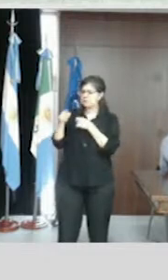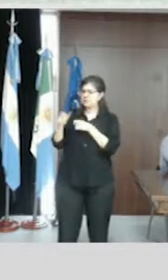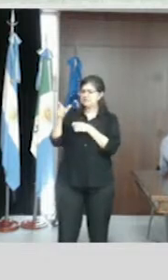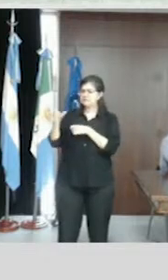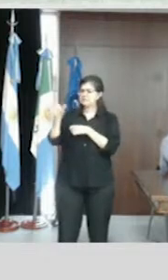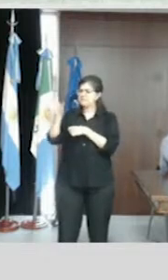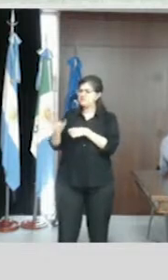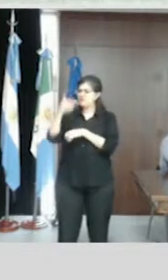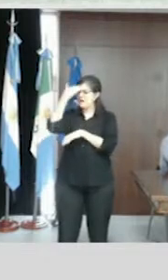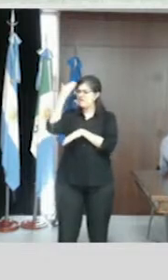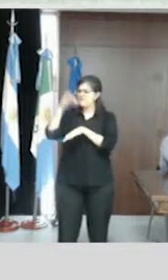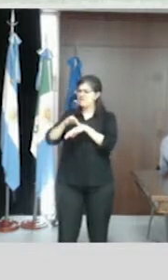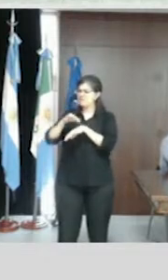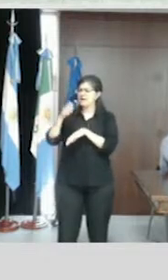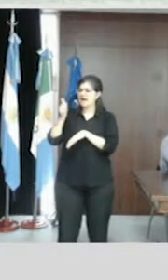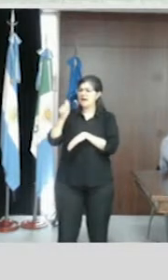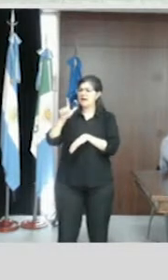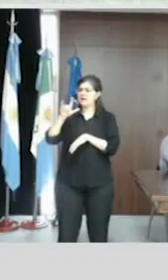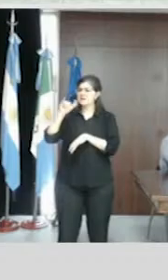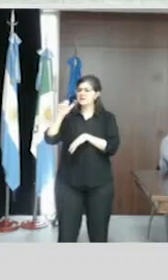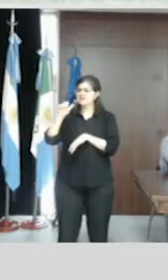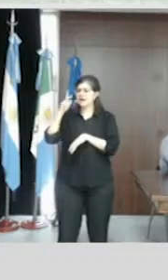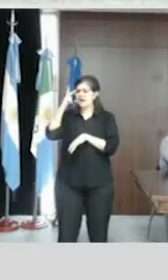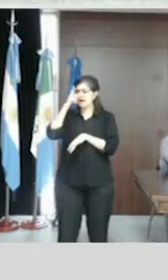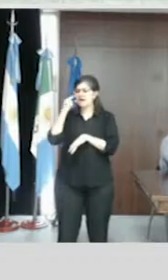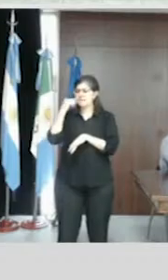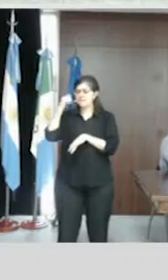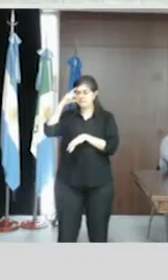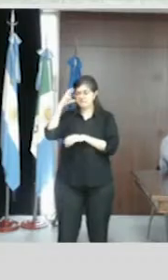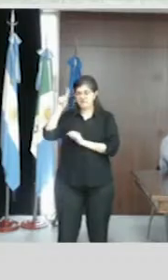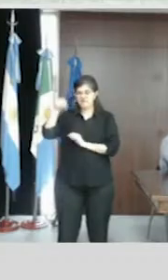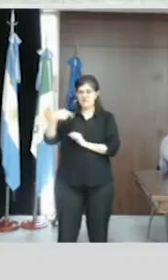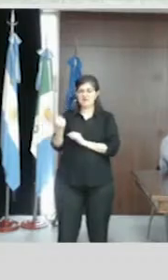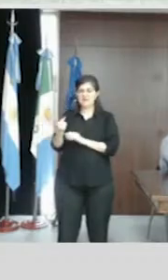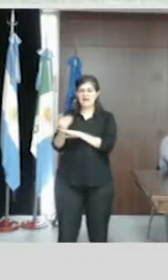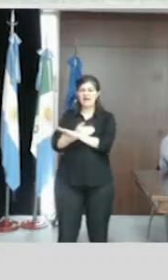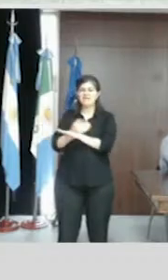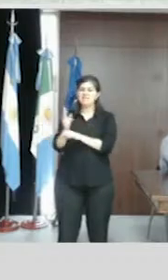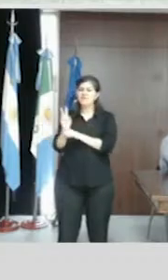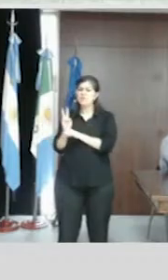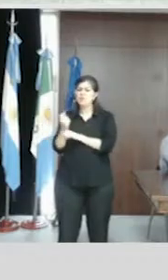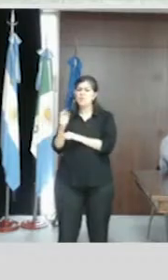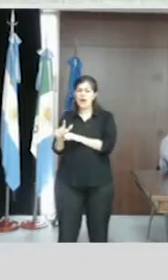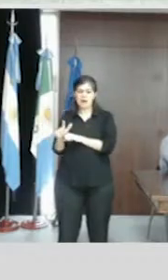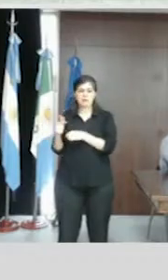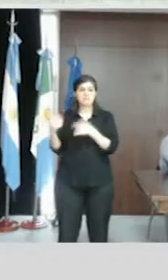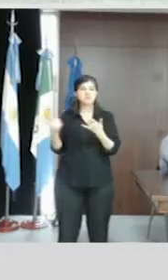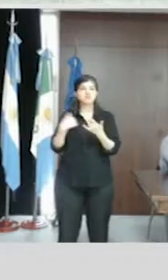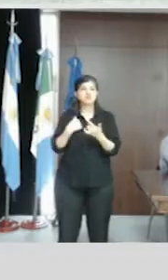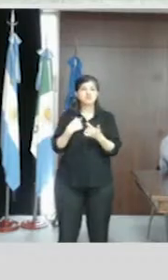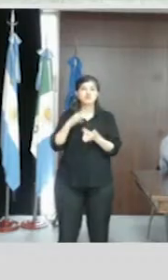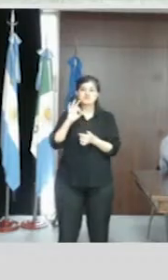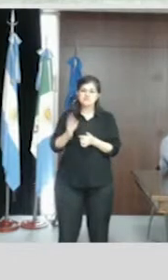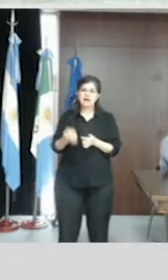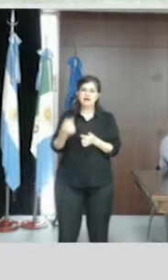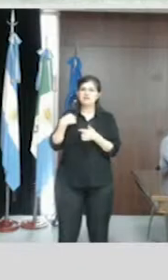dice, mira, yo sé lo que perjudica, yo sé cuáles son los grupos de riesgo, yo sé cuáles son los factores de riesgo. Bueno, yo quiero saber qué protege a este viejo de este